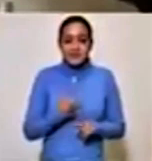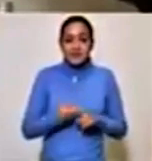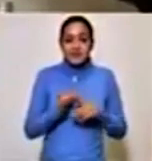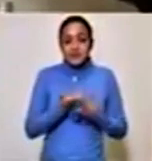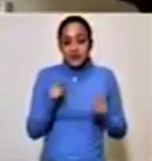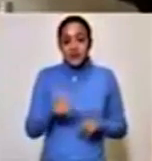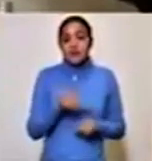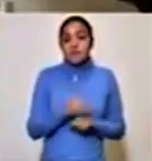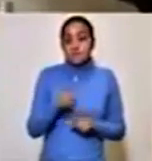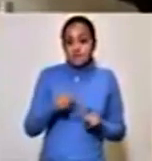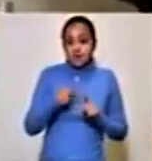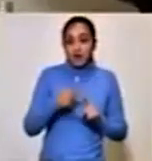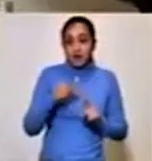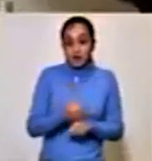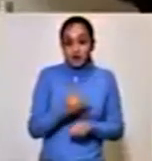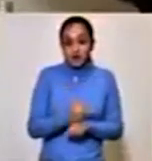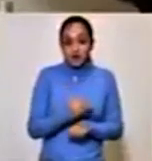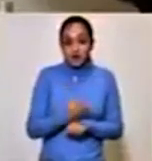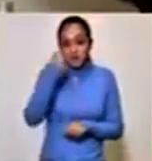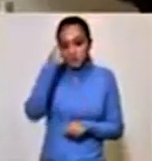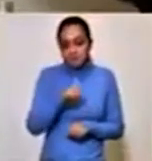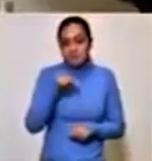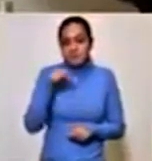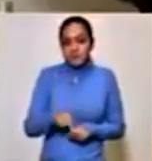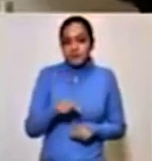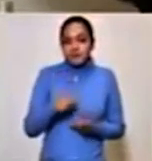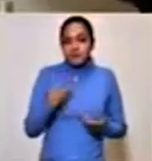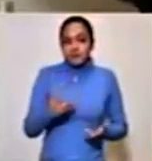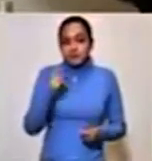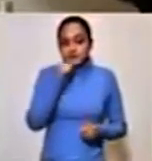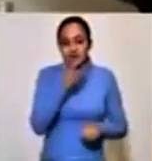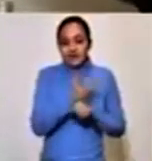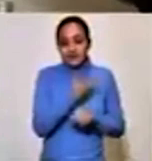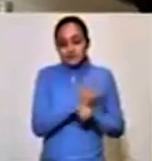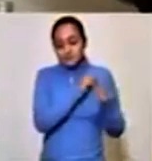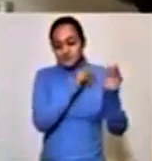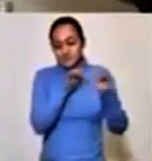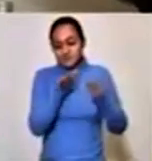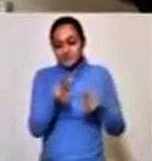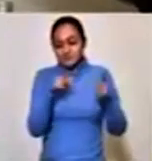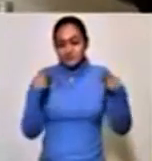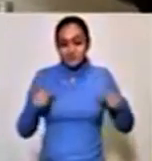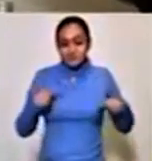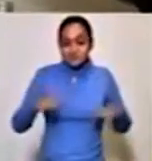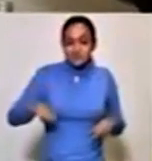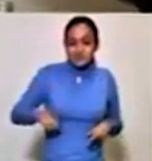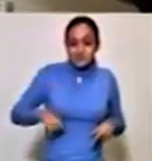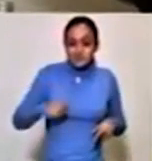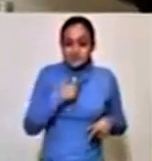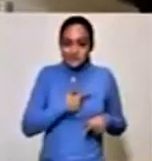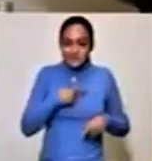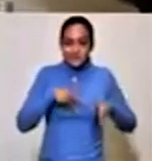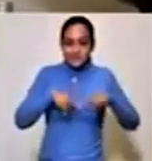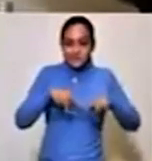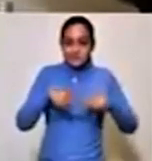de este momento, y bueno, y para siempre la América jala mucha afición, mucho interés, y